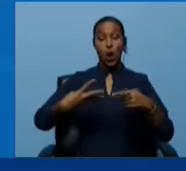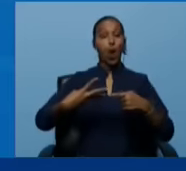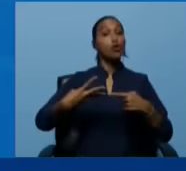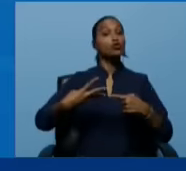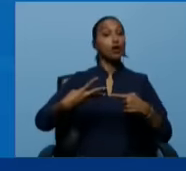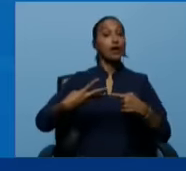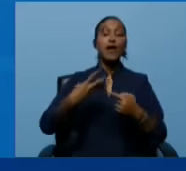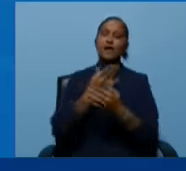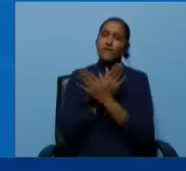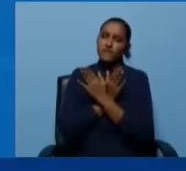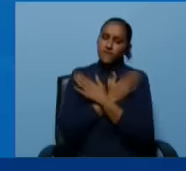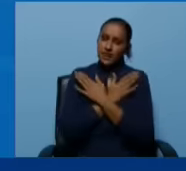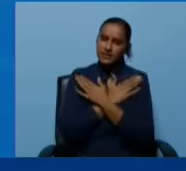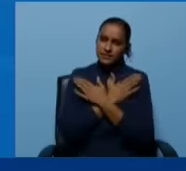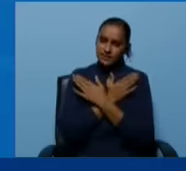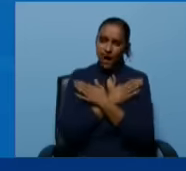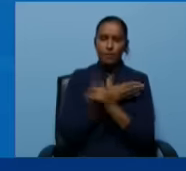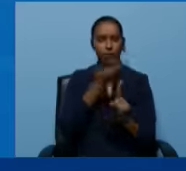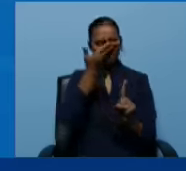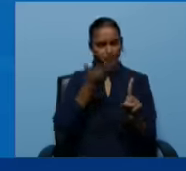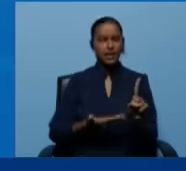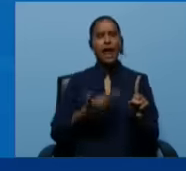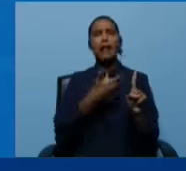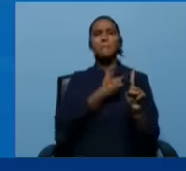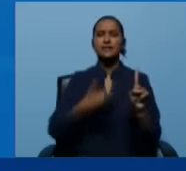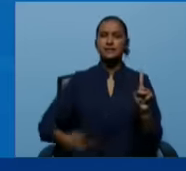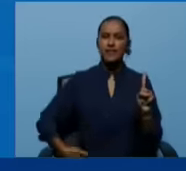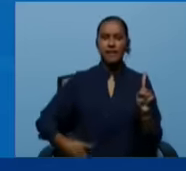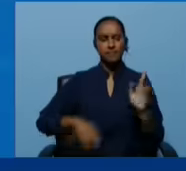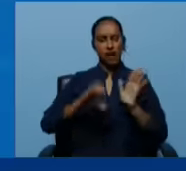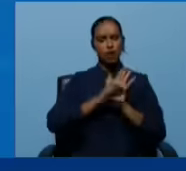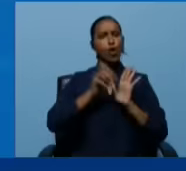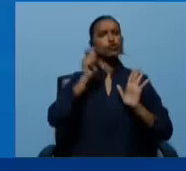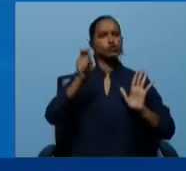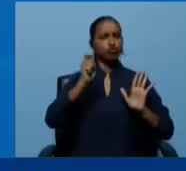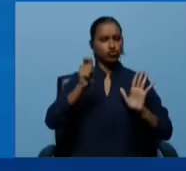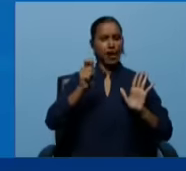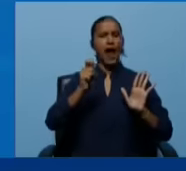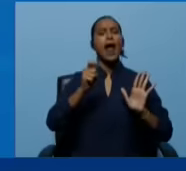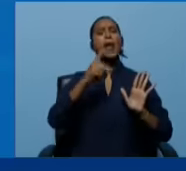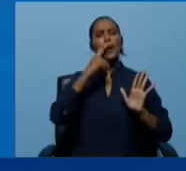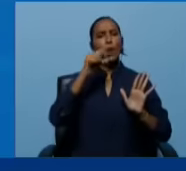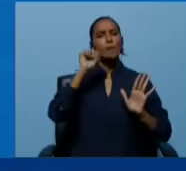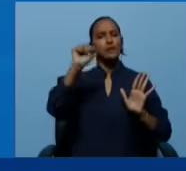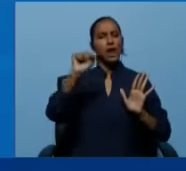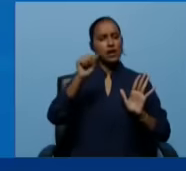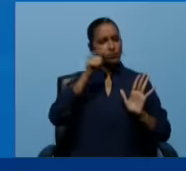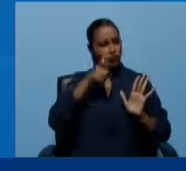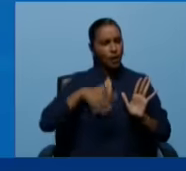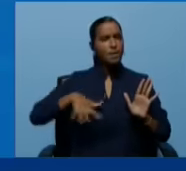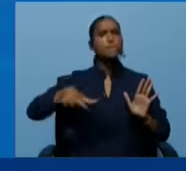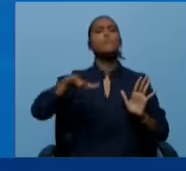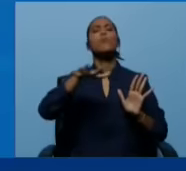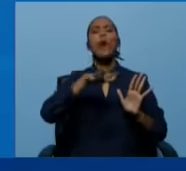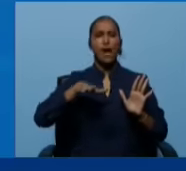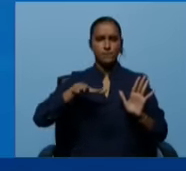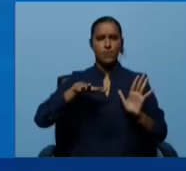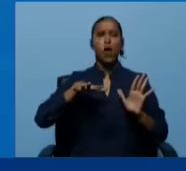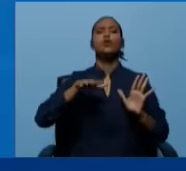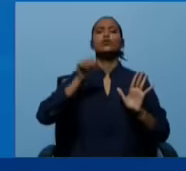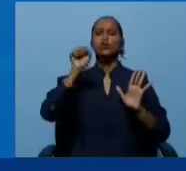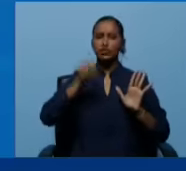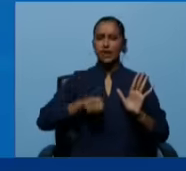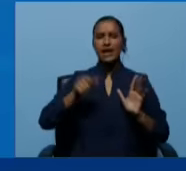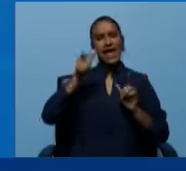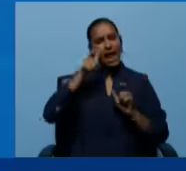al presidente constitucional Nicolás Maduro Moros y a su pueblo que con resiliencia y apego a la justicia han